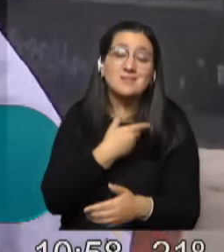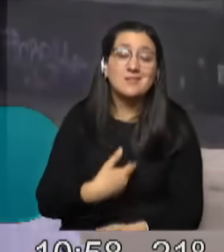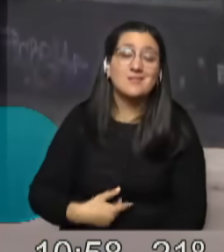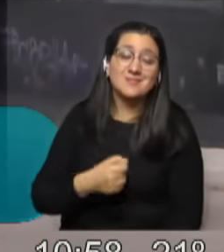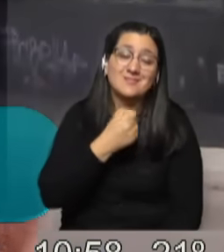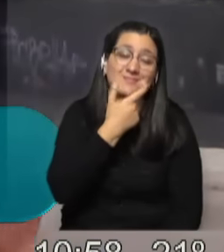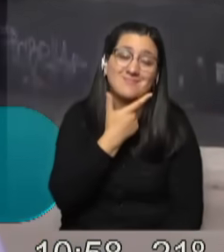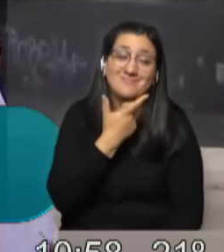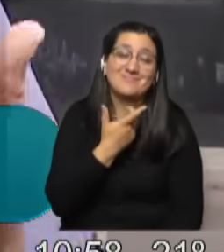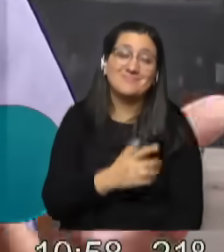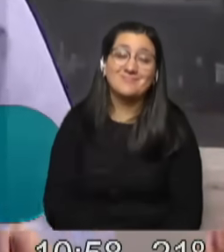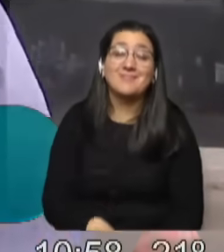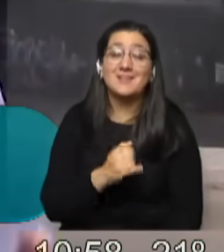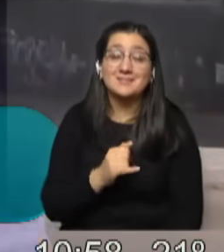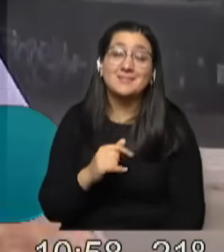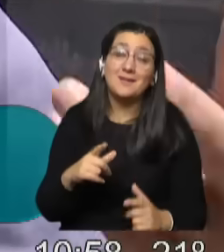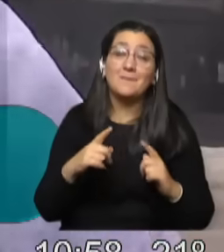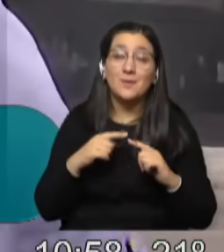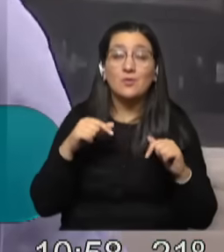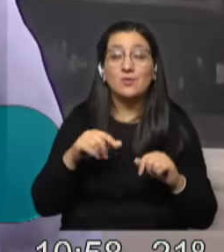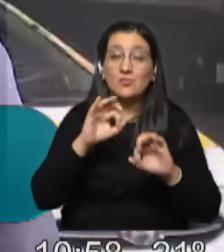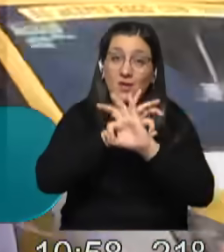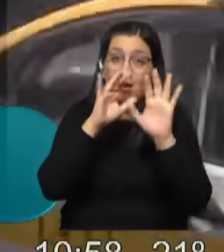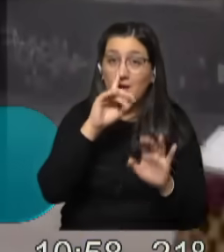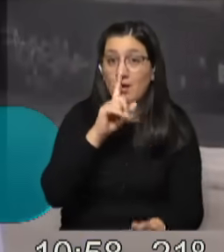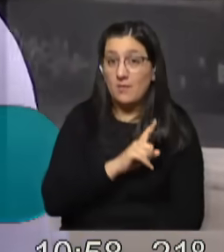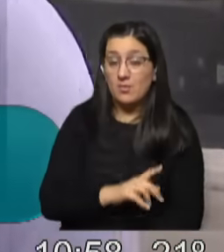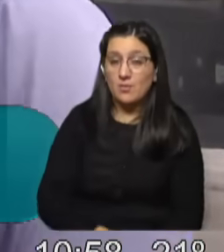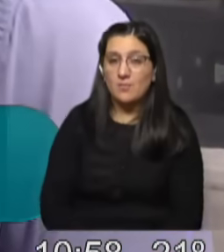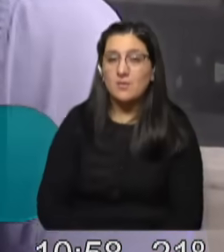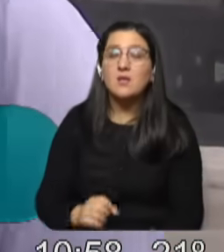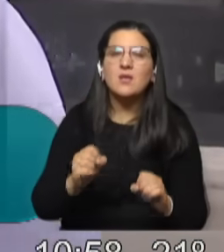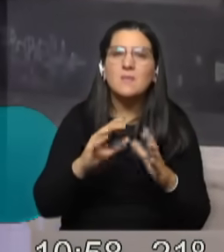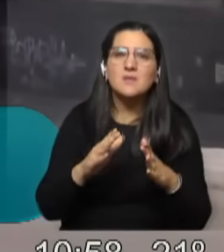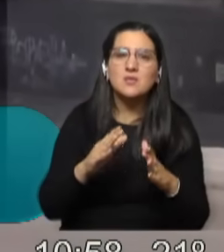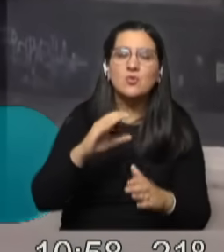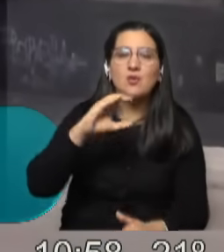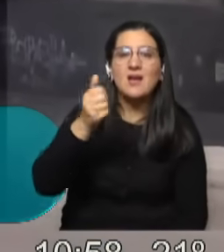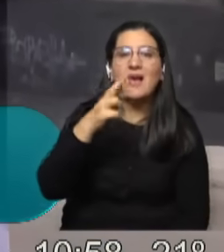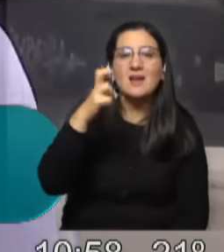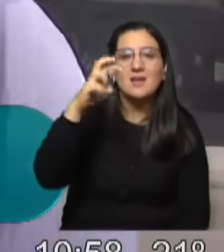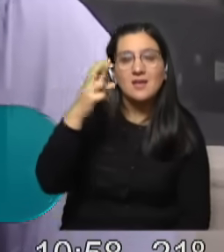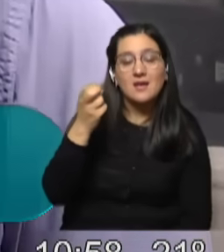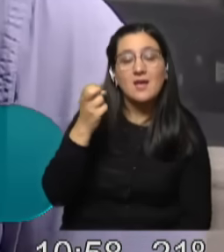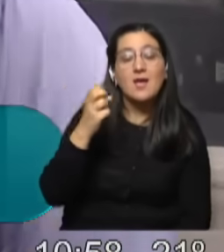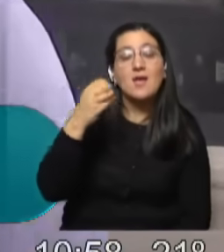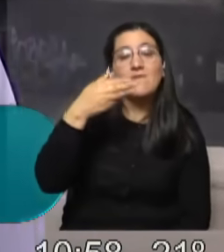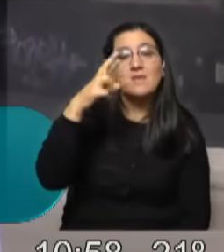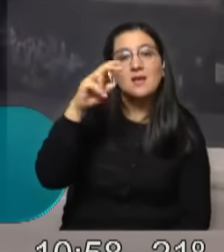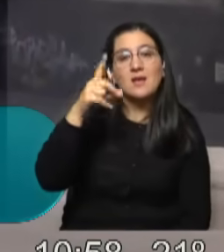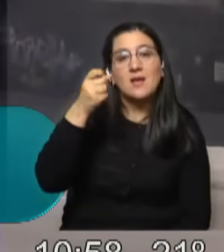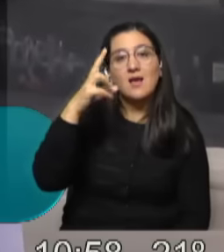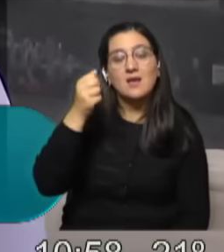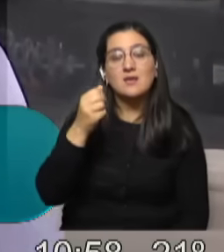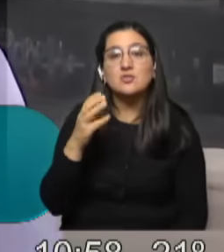agregar algo más, bueno, sí, yo espero que esto se aclare rápido. ¿Qué pasa con el tema Charles Carrera, Mario Vergara, puntualmente acerca